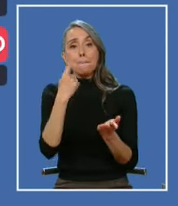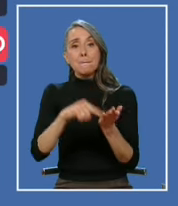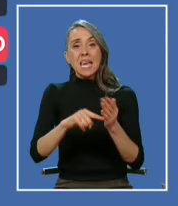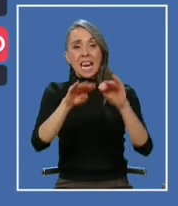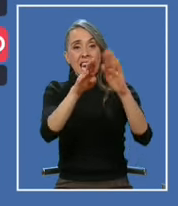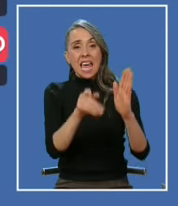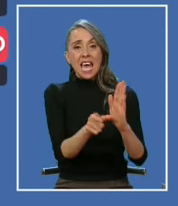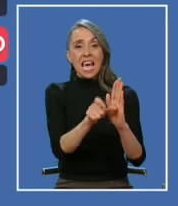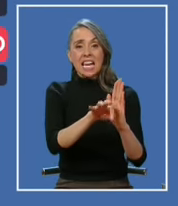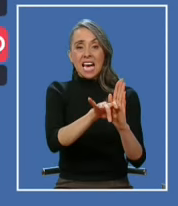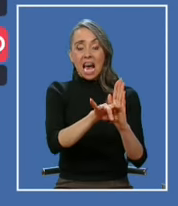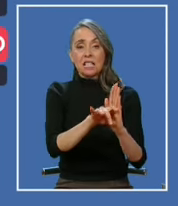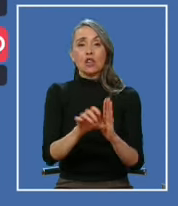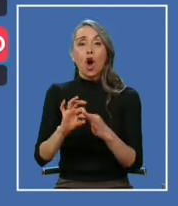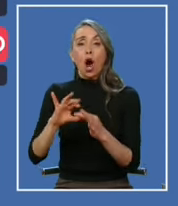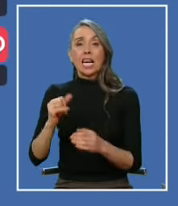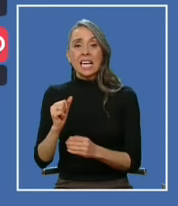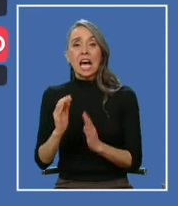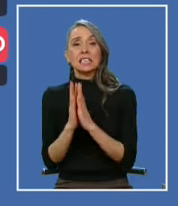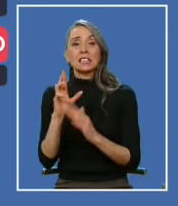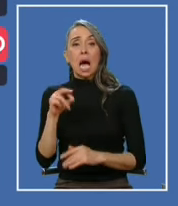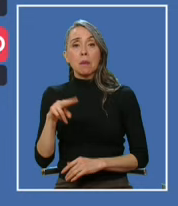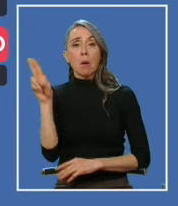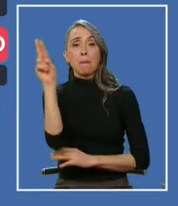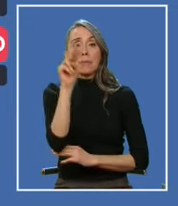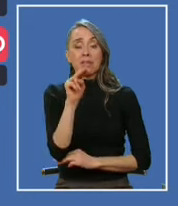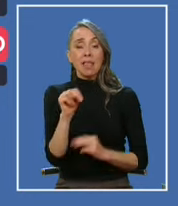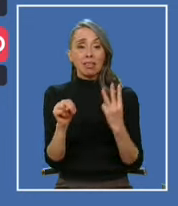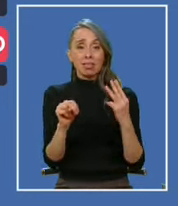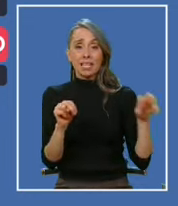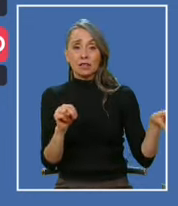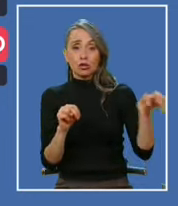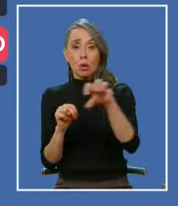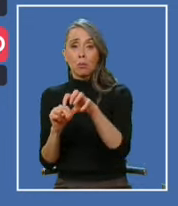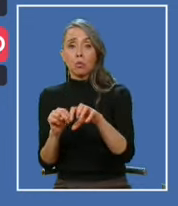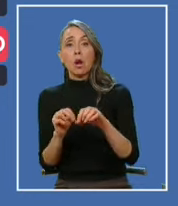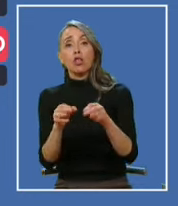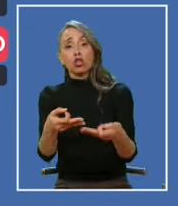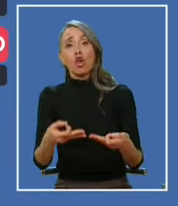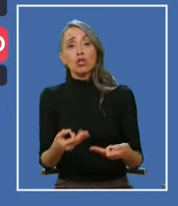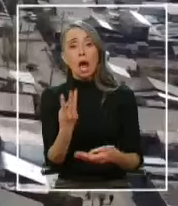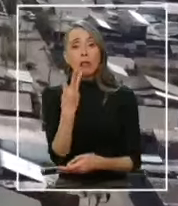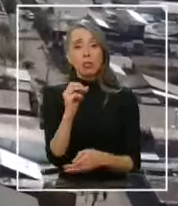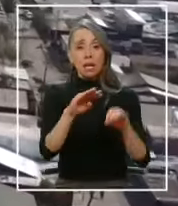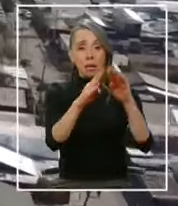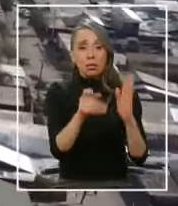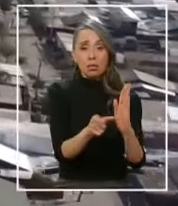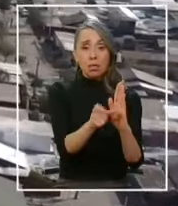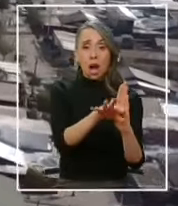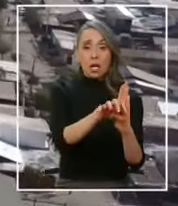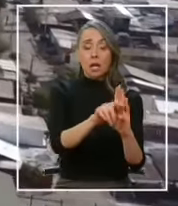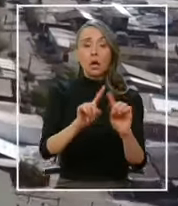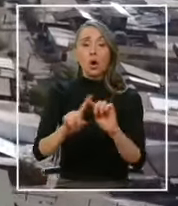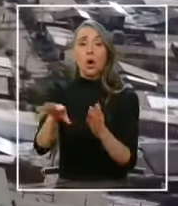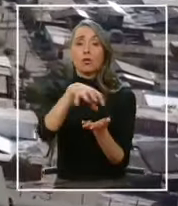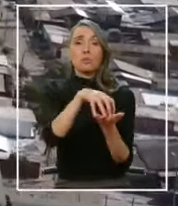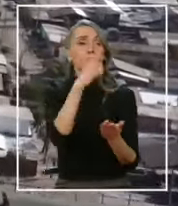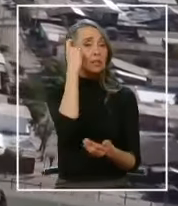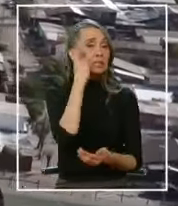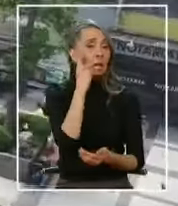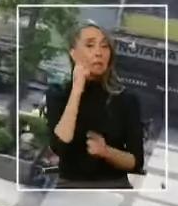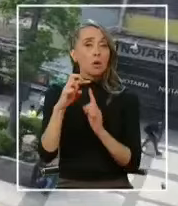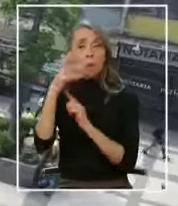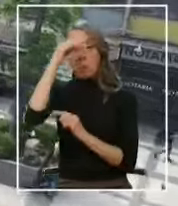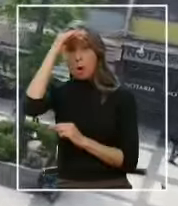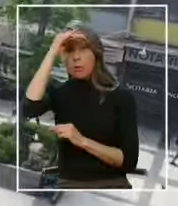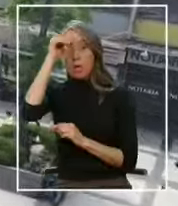cajeros registrados, en la Granja San Ramón y La Pintana solo hay una treintena, una cifra que contrasta con otras comunas como San Bernardo o